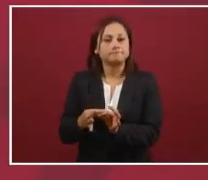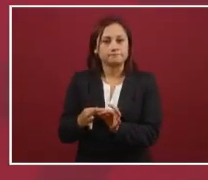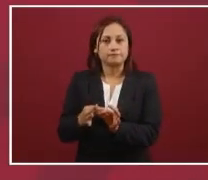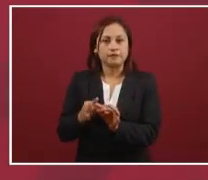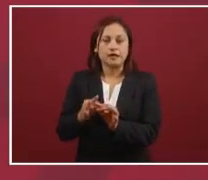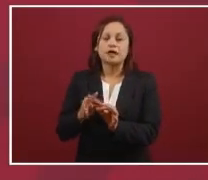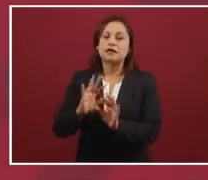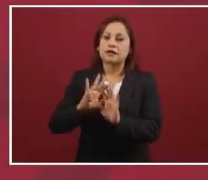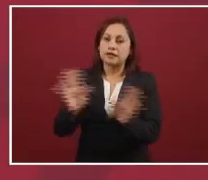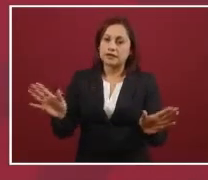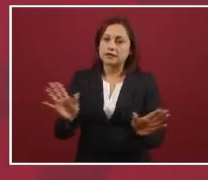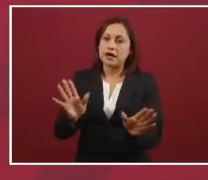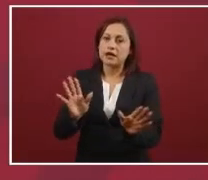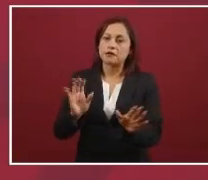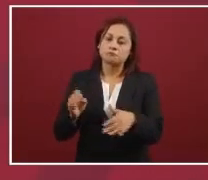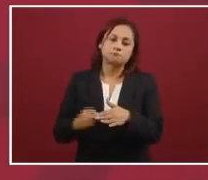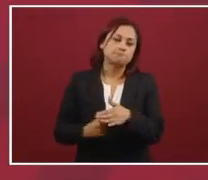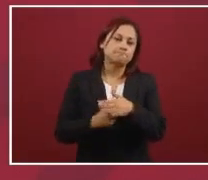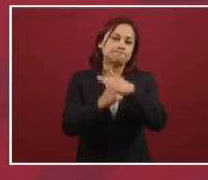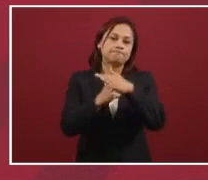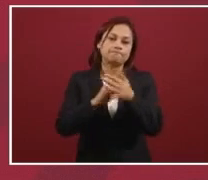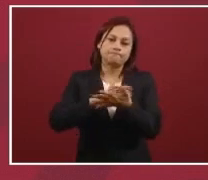prisa para que,